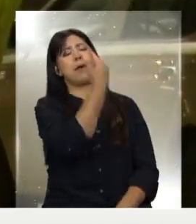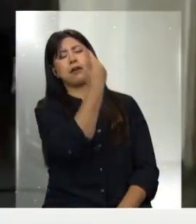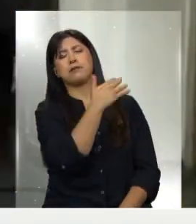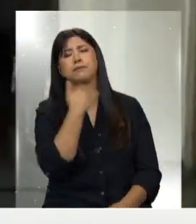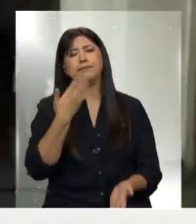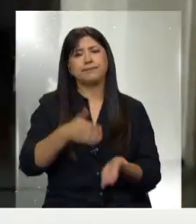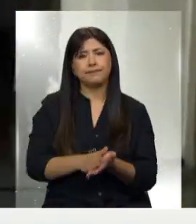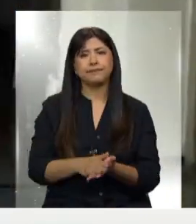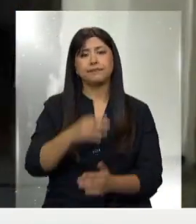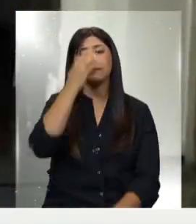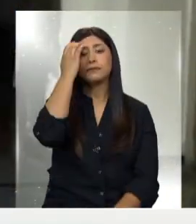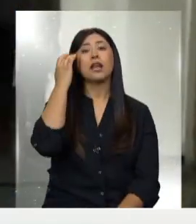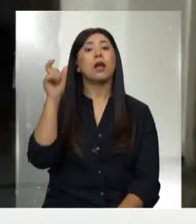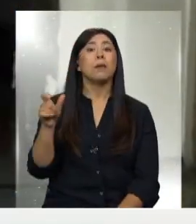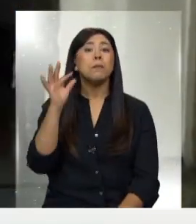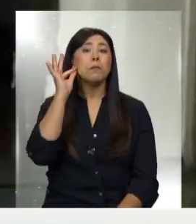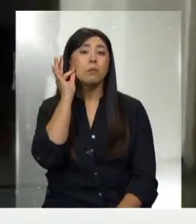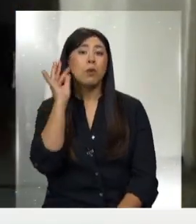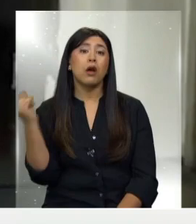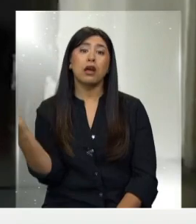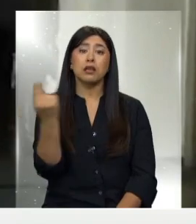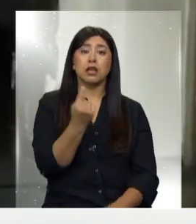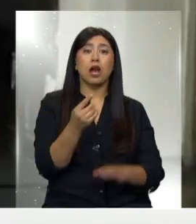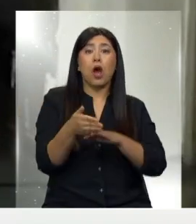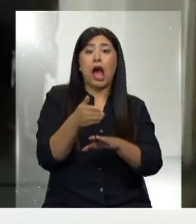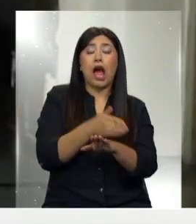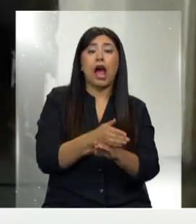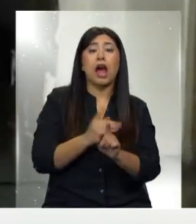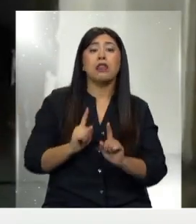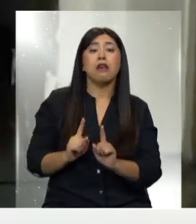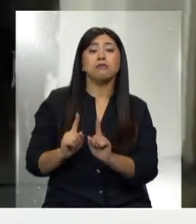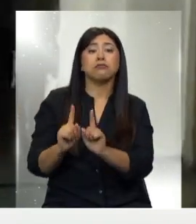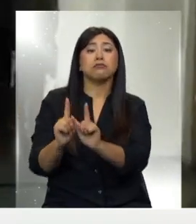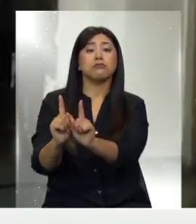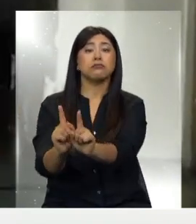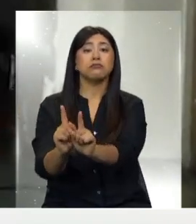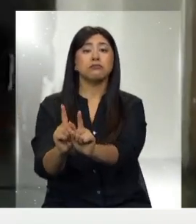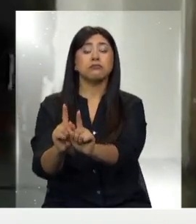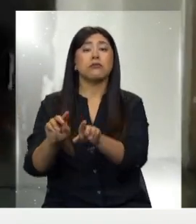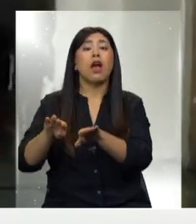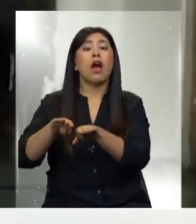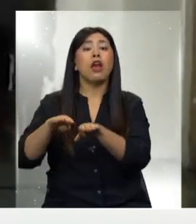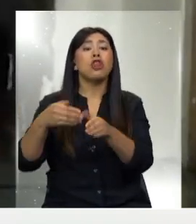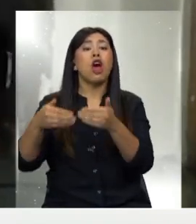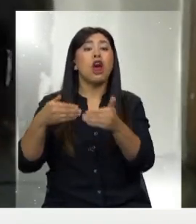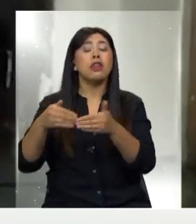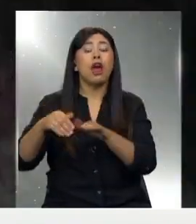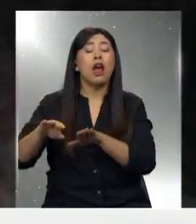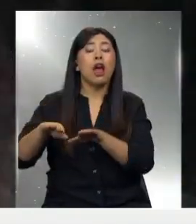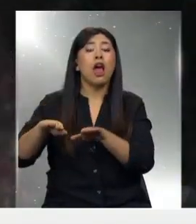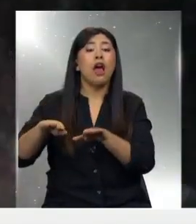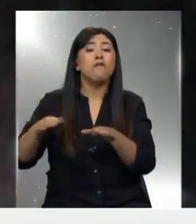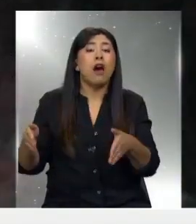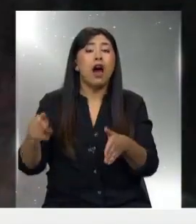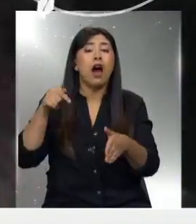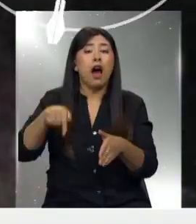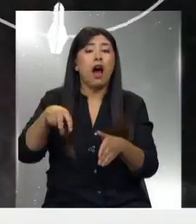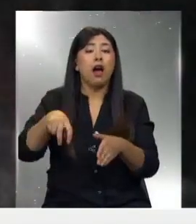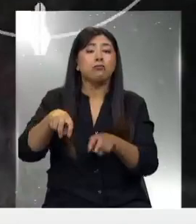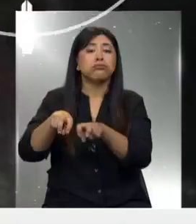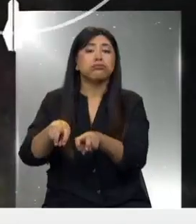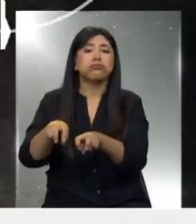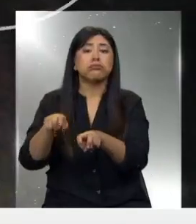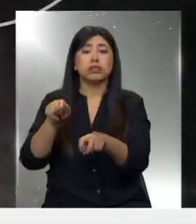mujer manifestando que momentos antes se encontraba en compañía de la víctima en una banca del Parque Forestal, llegando